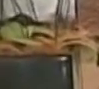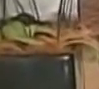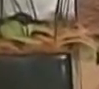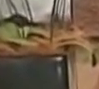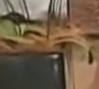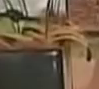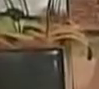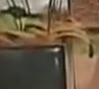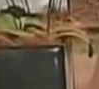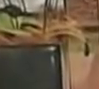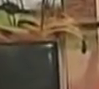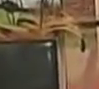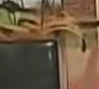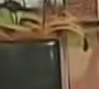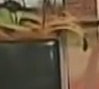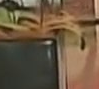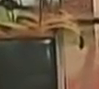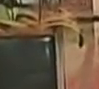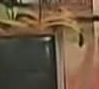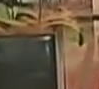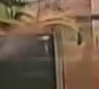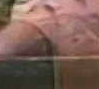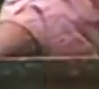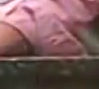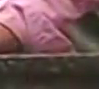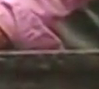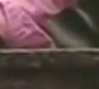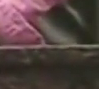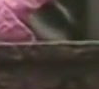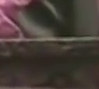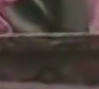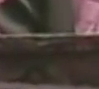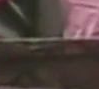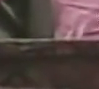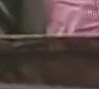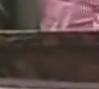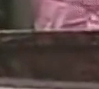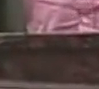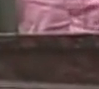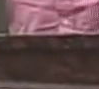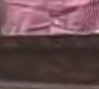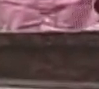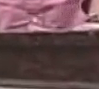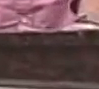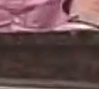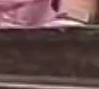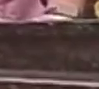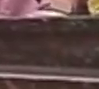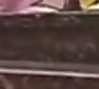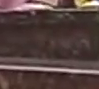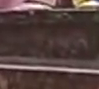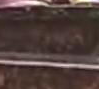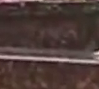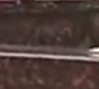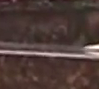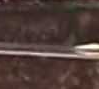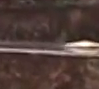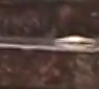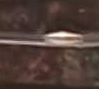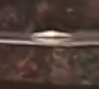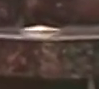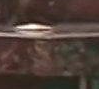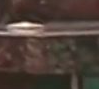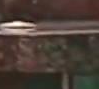bolivariana Hugo Chávez frías presentes en el monumento la flor de los cuatro elementos